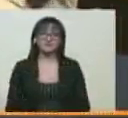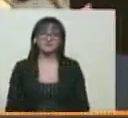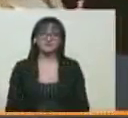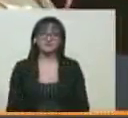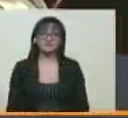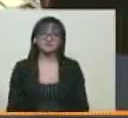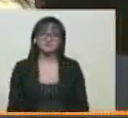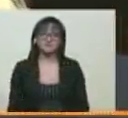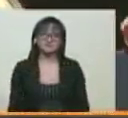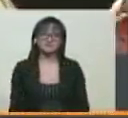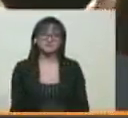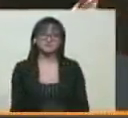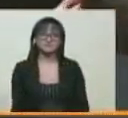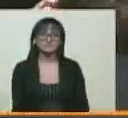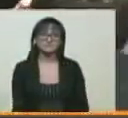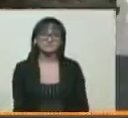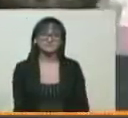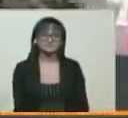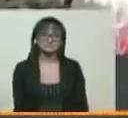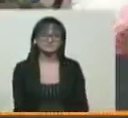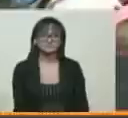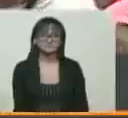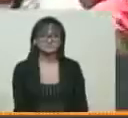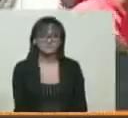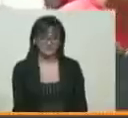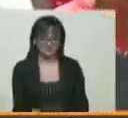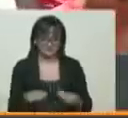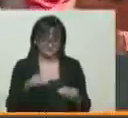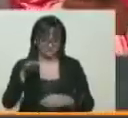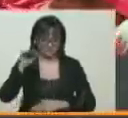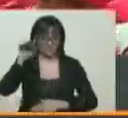A construir su futuro.